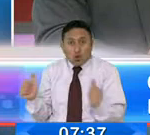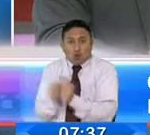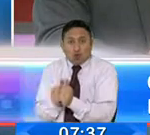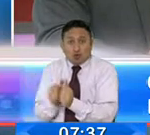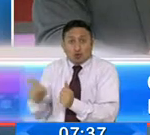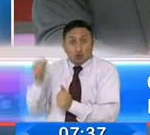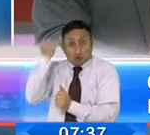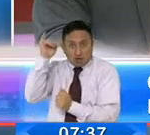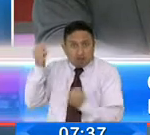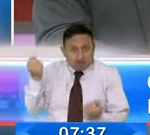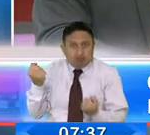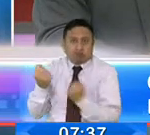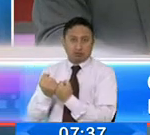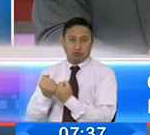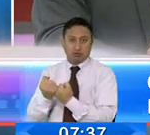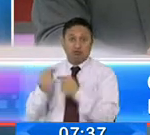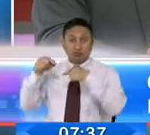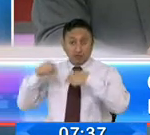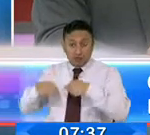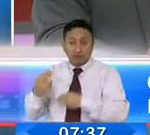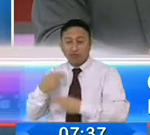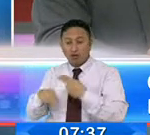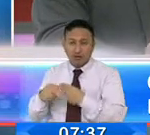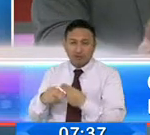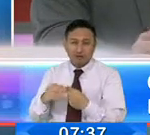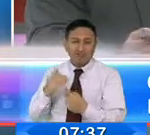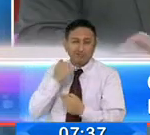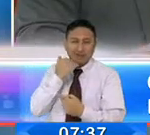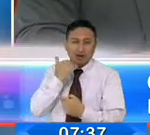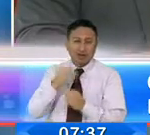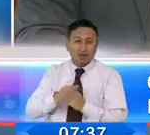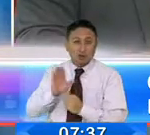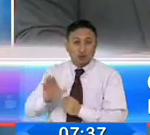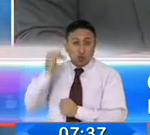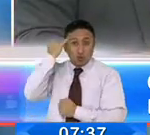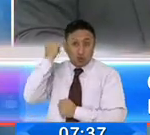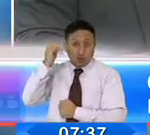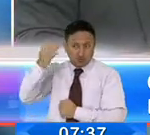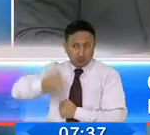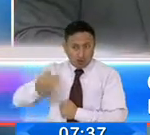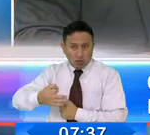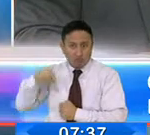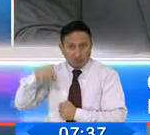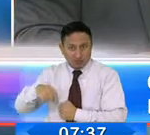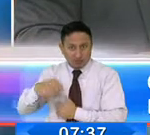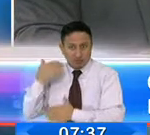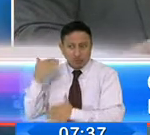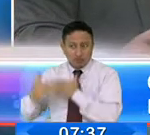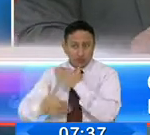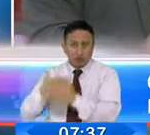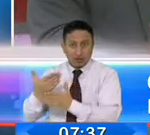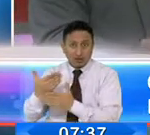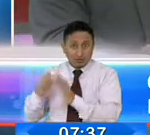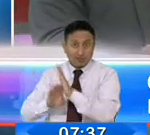Se necesita hacer un plan de negocios, se necesita que la idea pueda garantizarse, aterrice en un momento seguro y